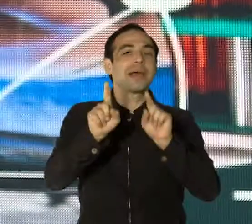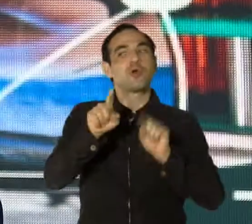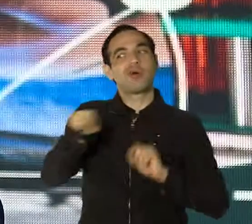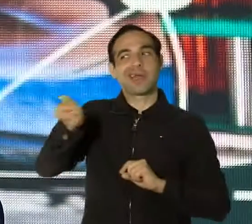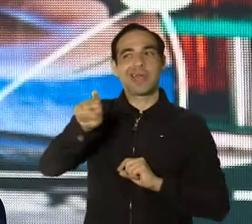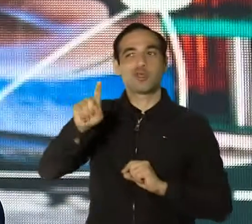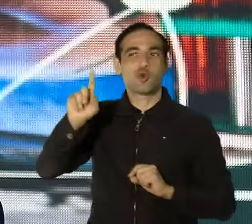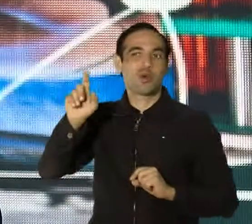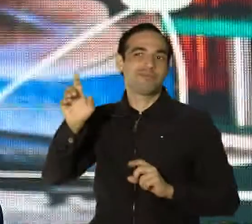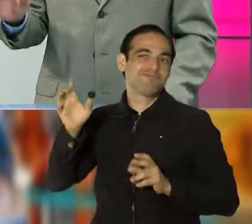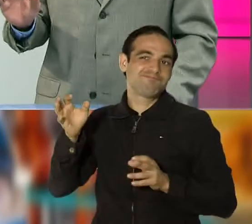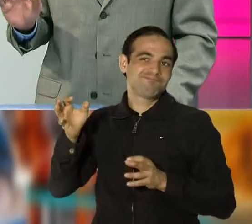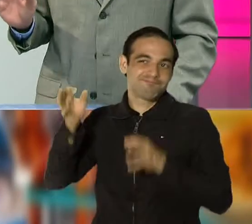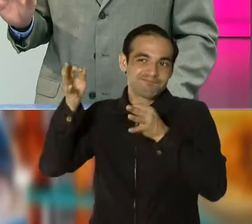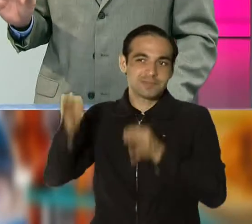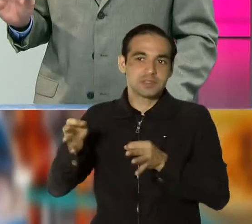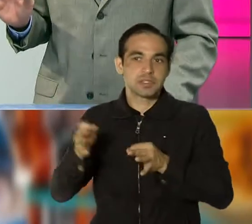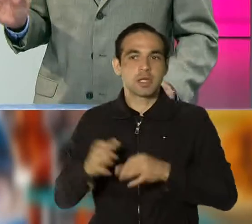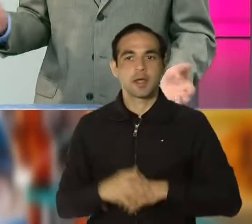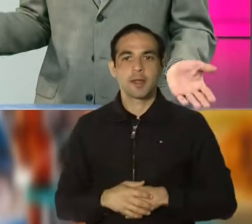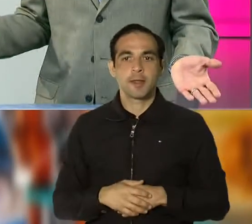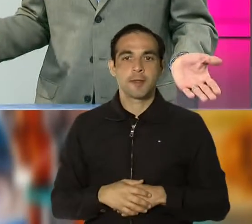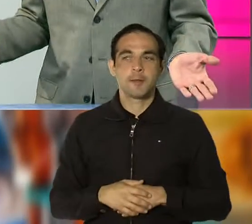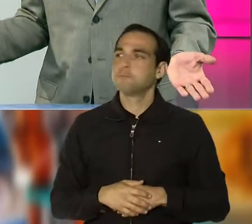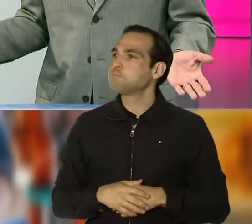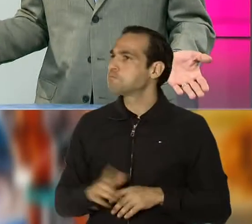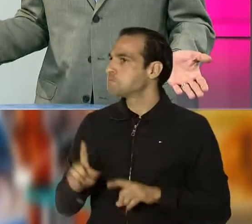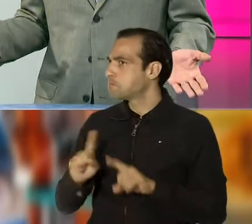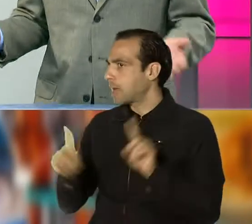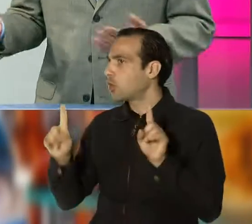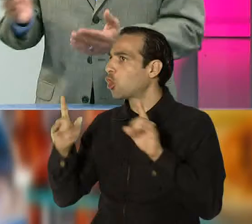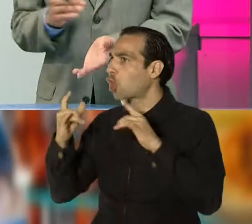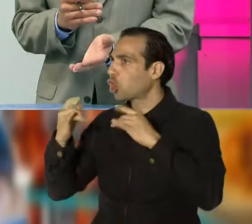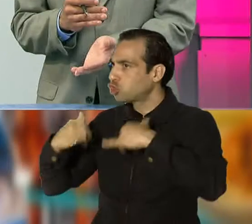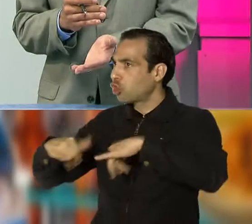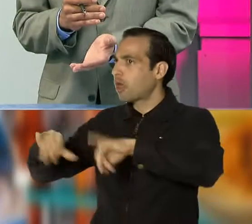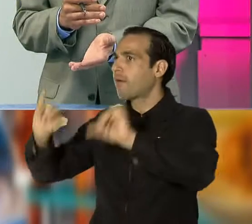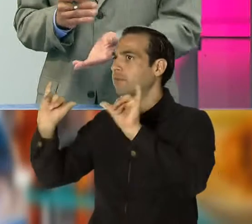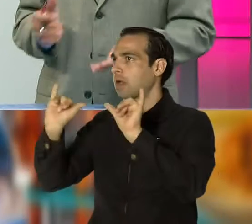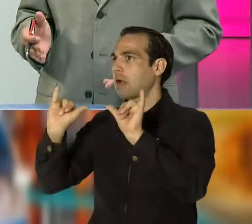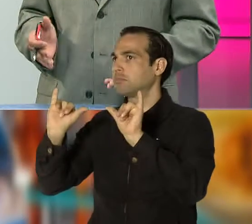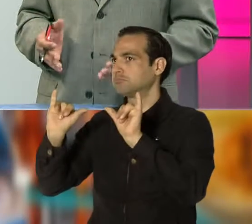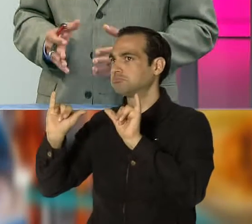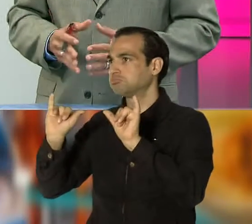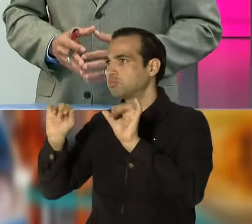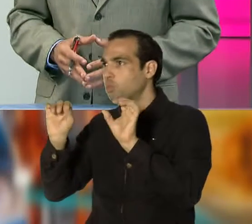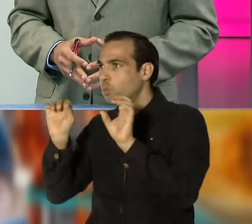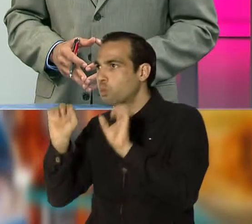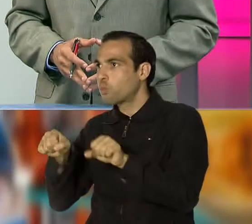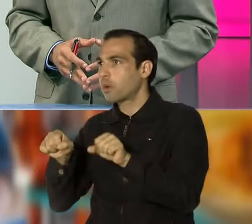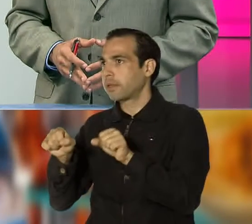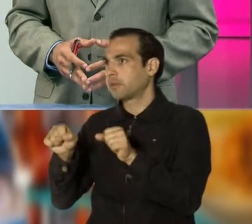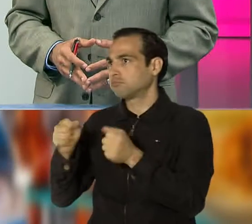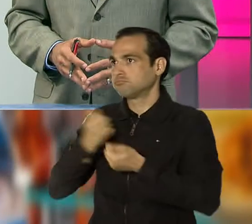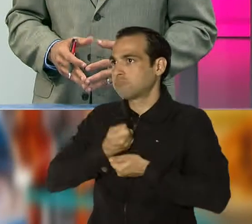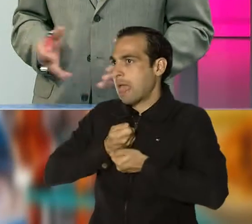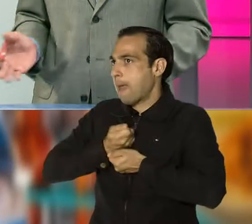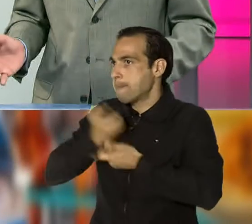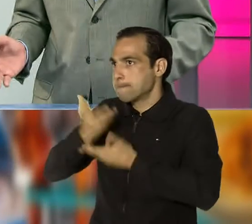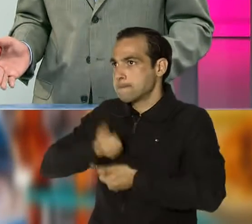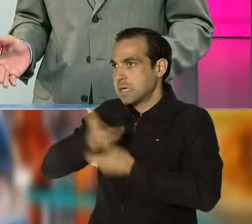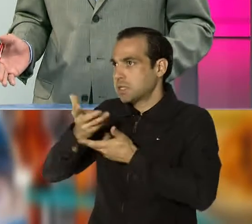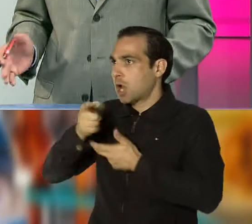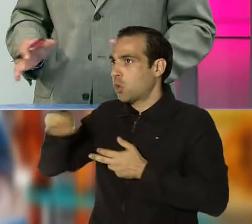ese aumento. Por eso, pero todavía hay espacio para ser escuchados ustedes, los de la banca hipotecaria, y hacer